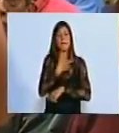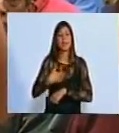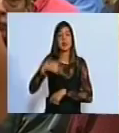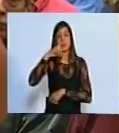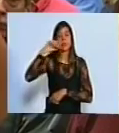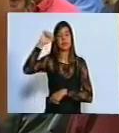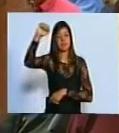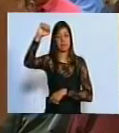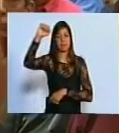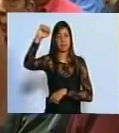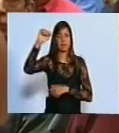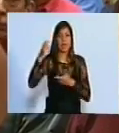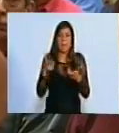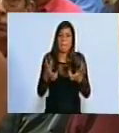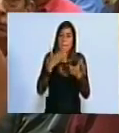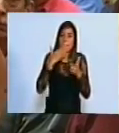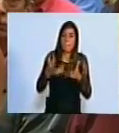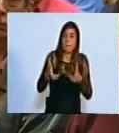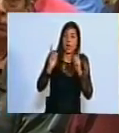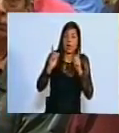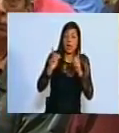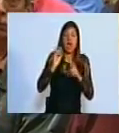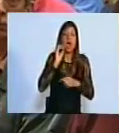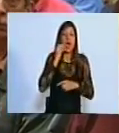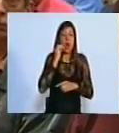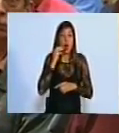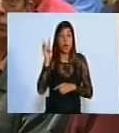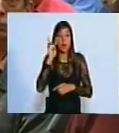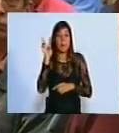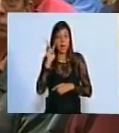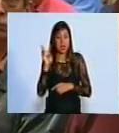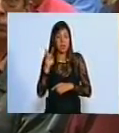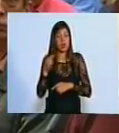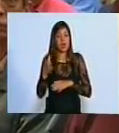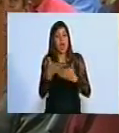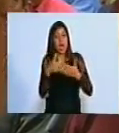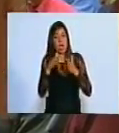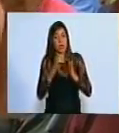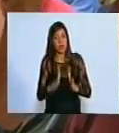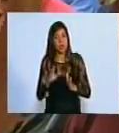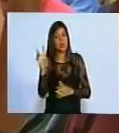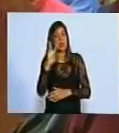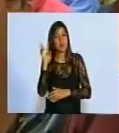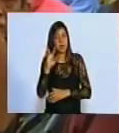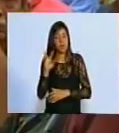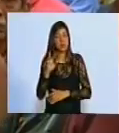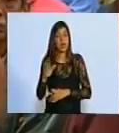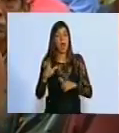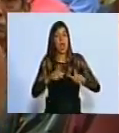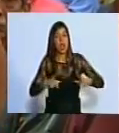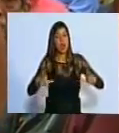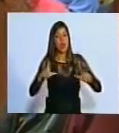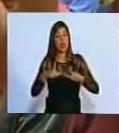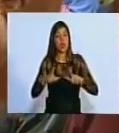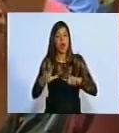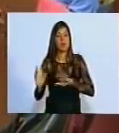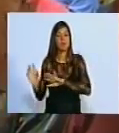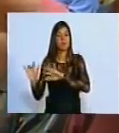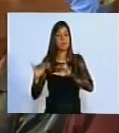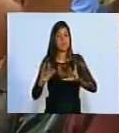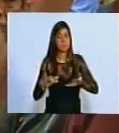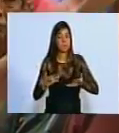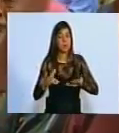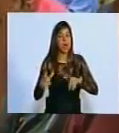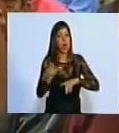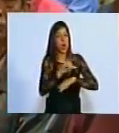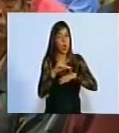Maduro han permitido que la juventud venezolana, que los estudiantes venezolanos podamos tener un espacio no solo de gobierno a